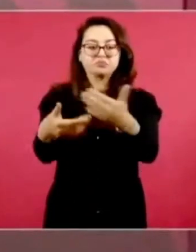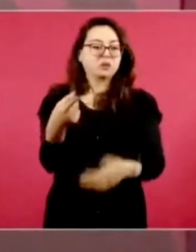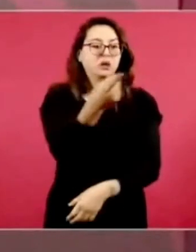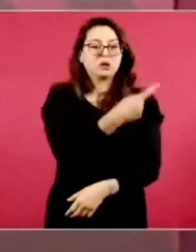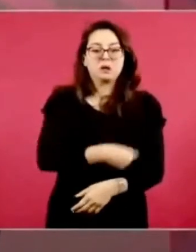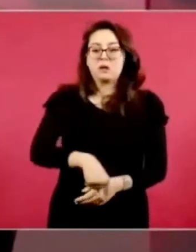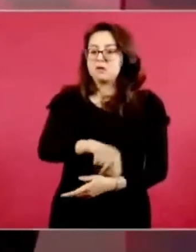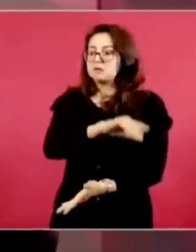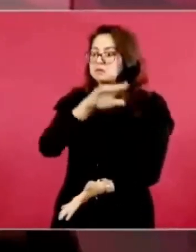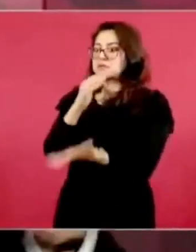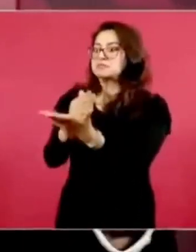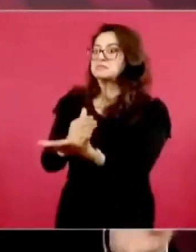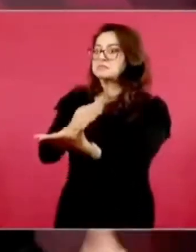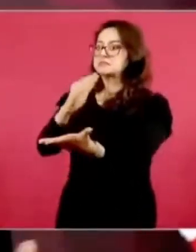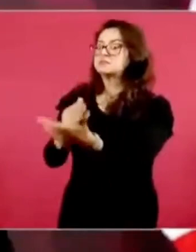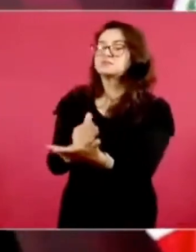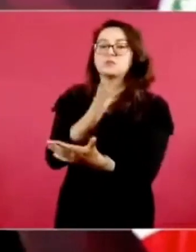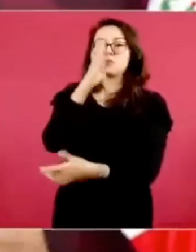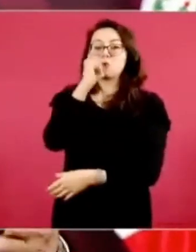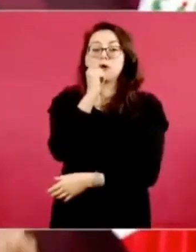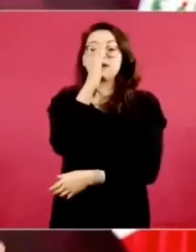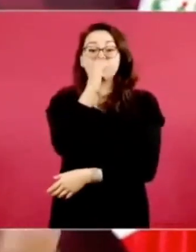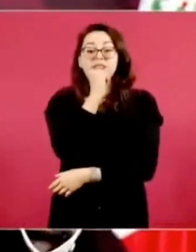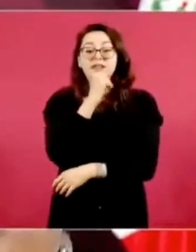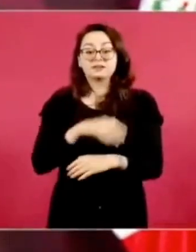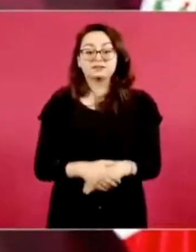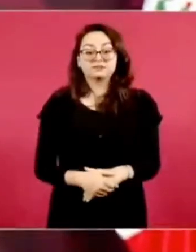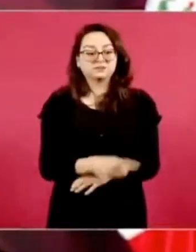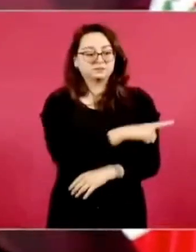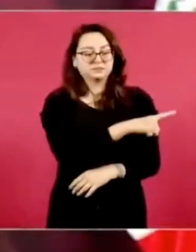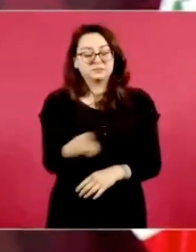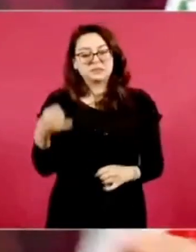Entonces, de todo calumnian.